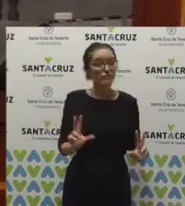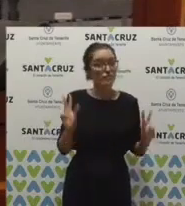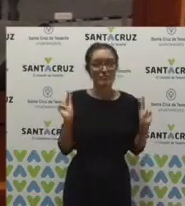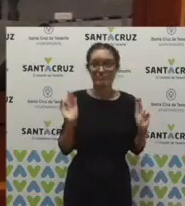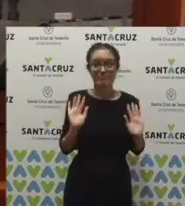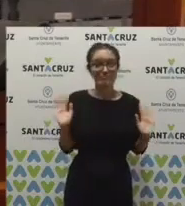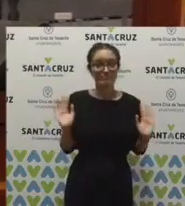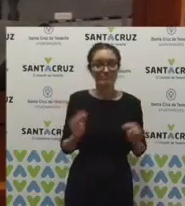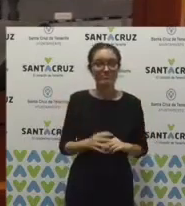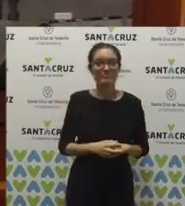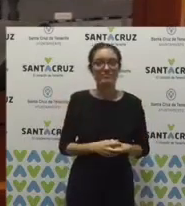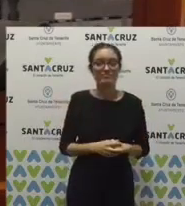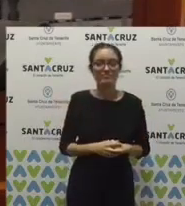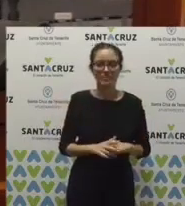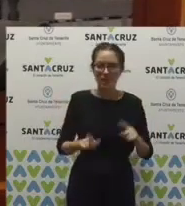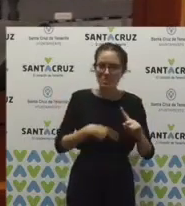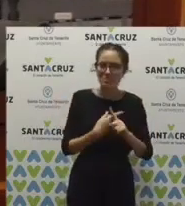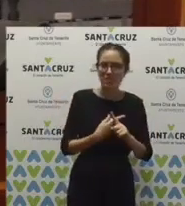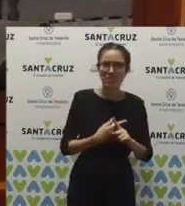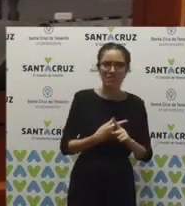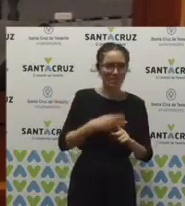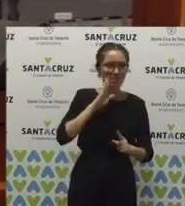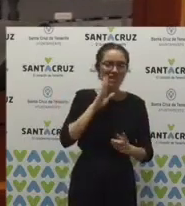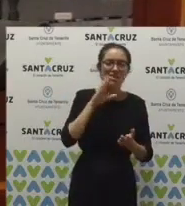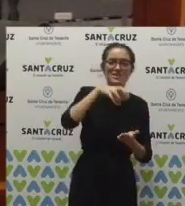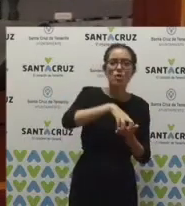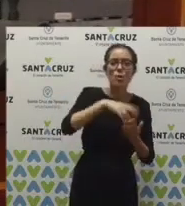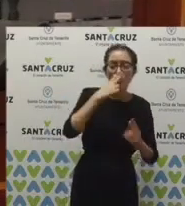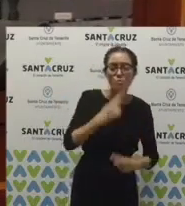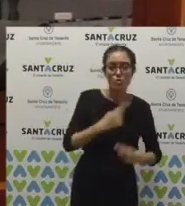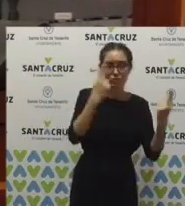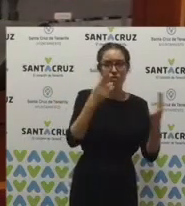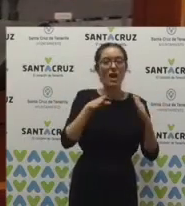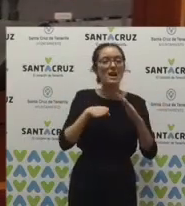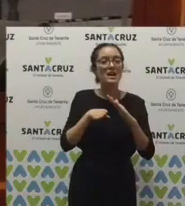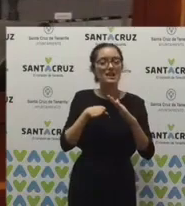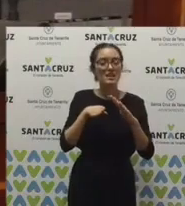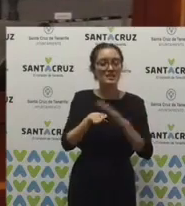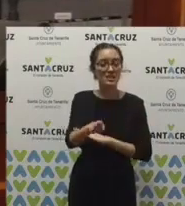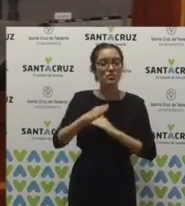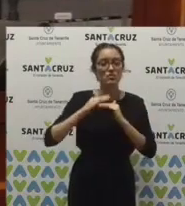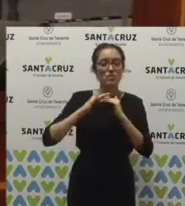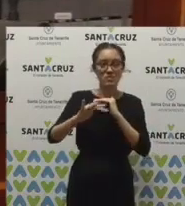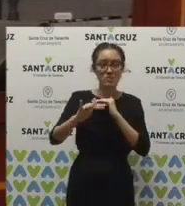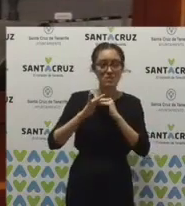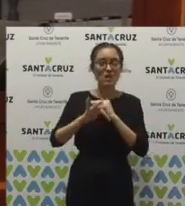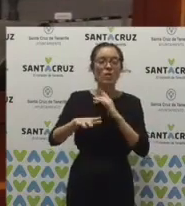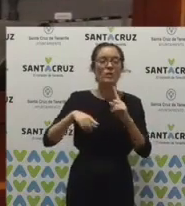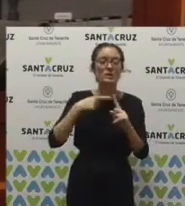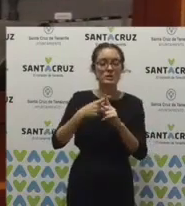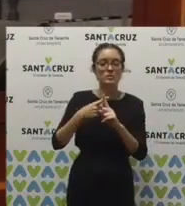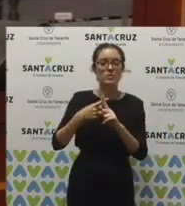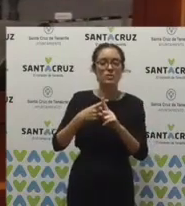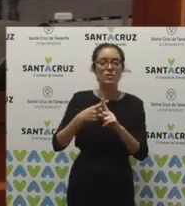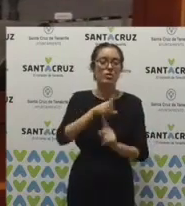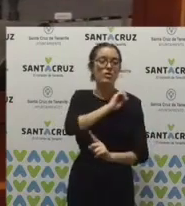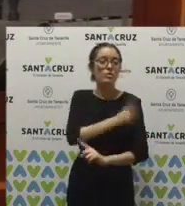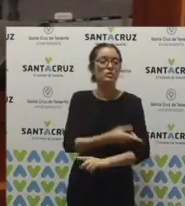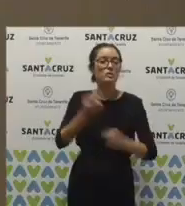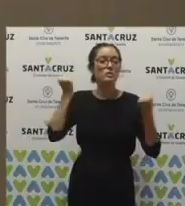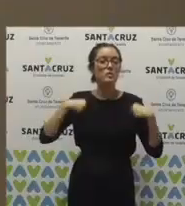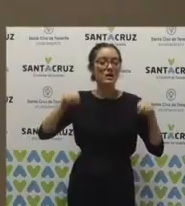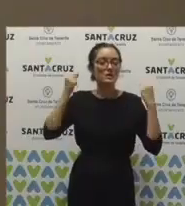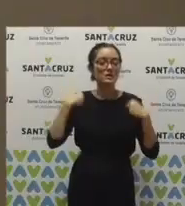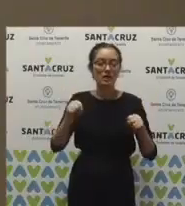además público estamos hablando que el único acceso al mar los únicos accesos al mar para la práctica de estos deportes van a estar en el ámbito